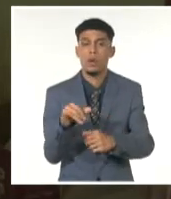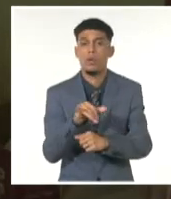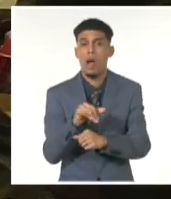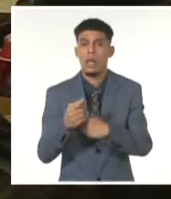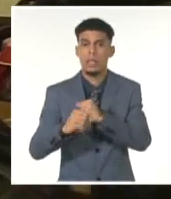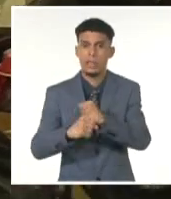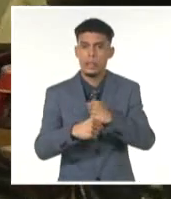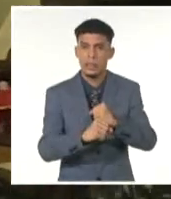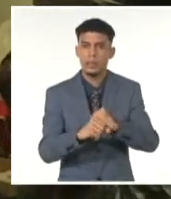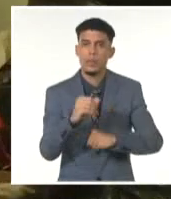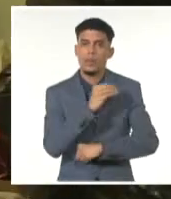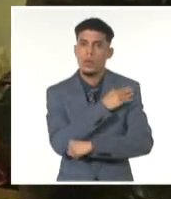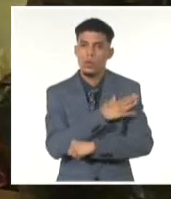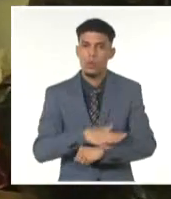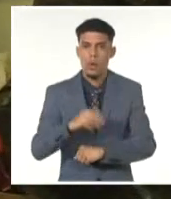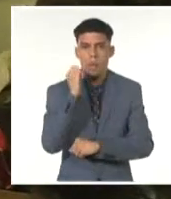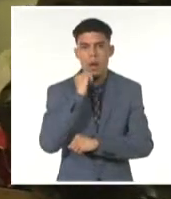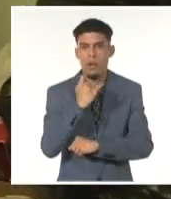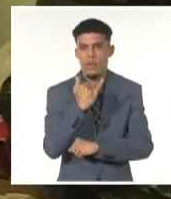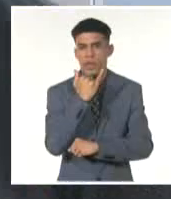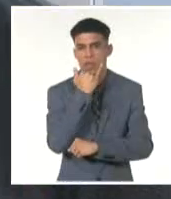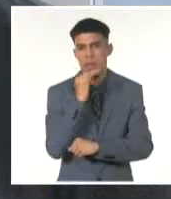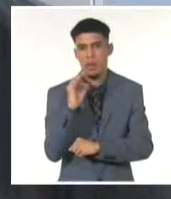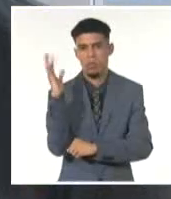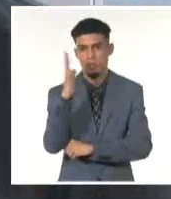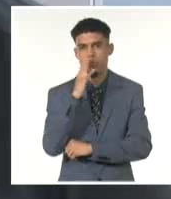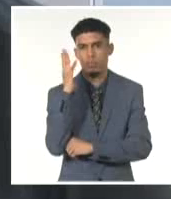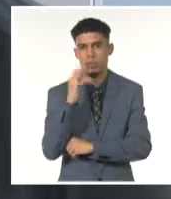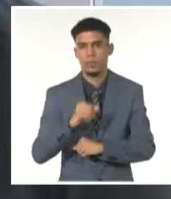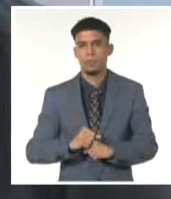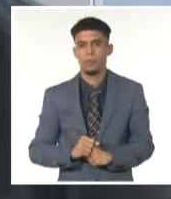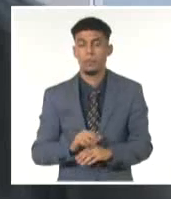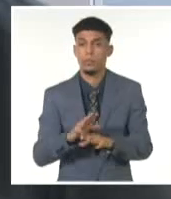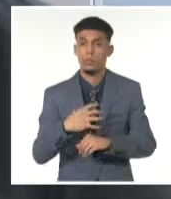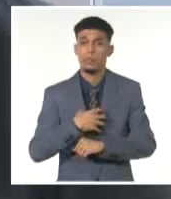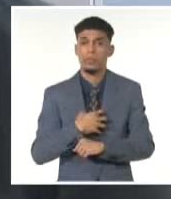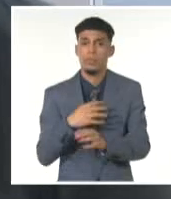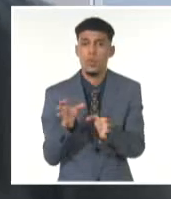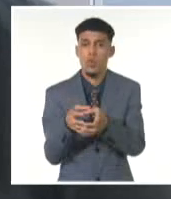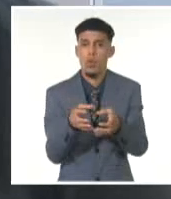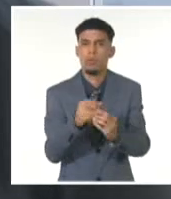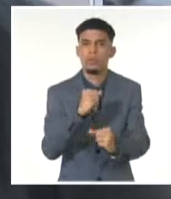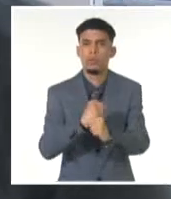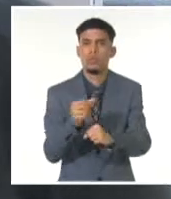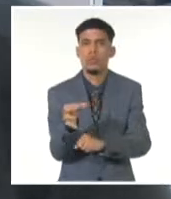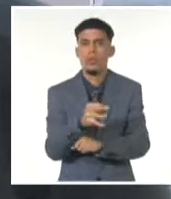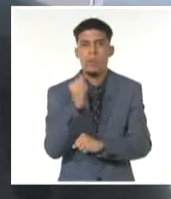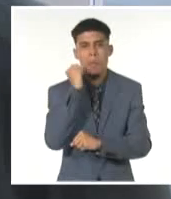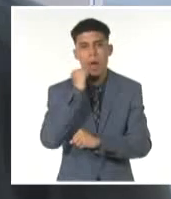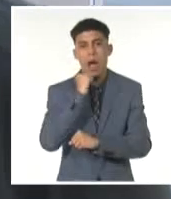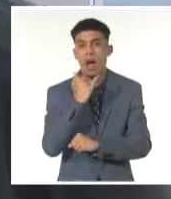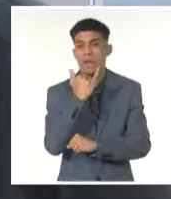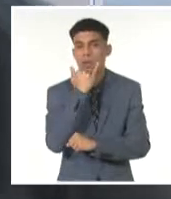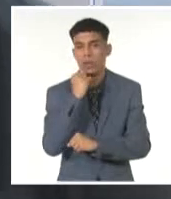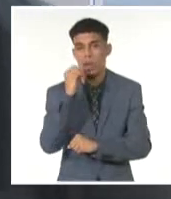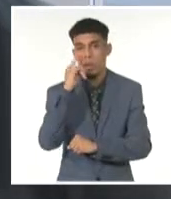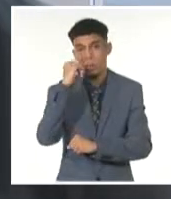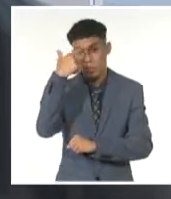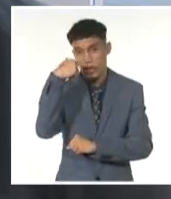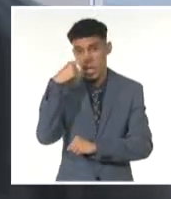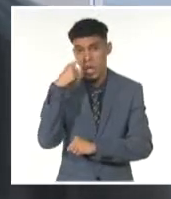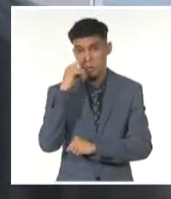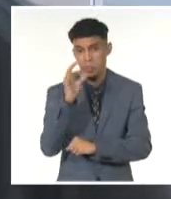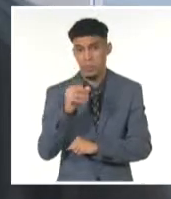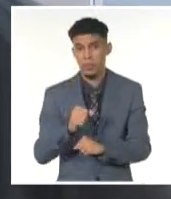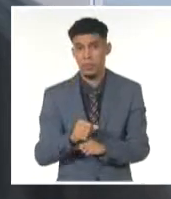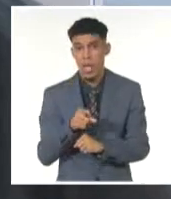de las zonas afectadas por el huracán Oscar. Tenemos brigadas trabajando en los municipios más afectados de San Antonio del Sur, que es